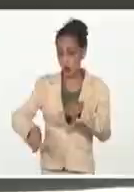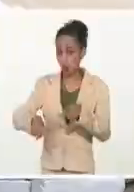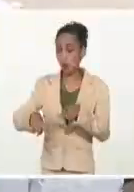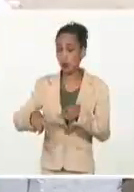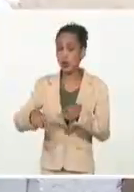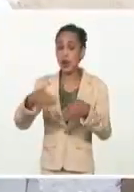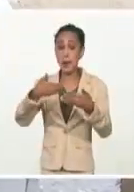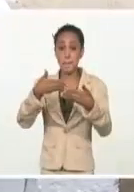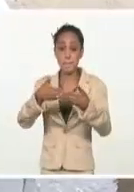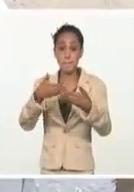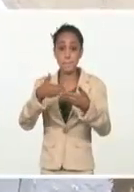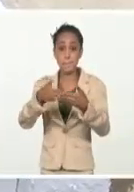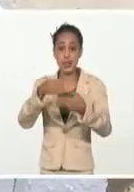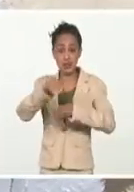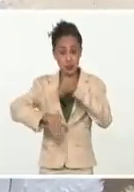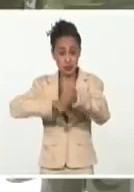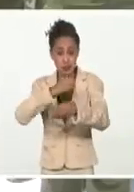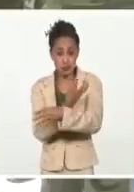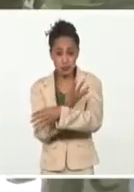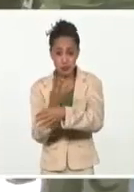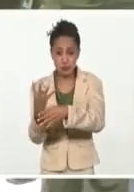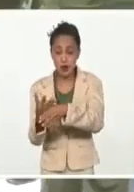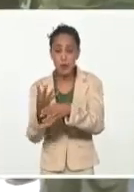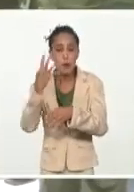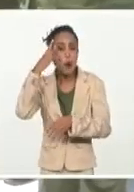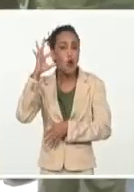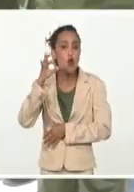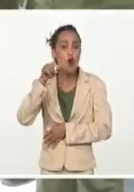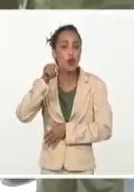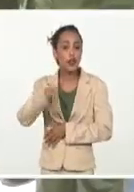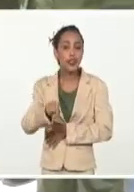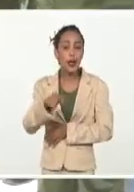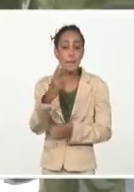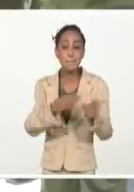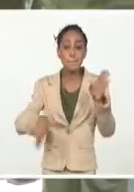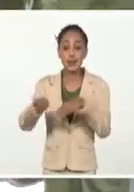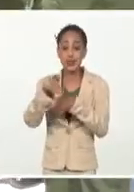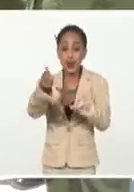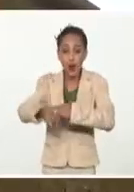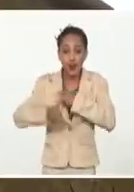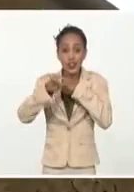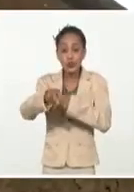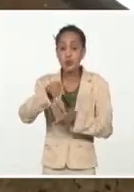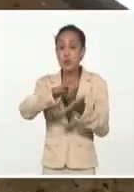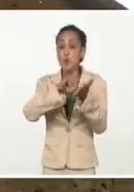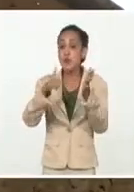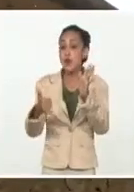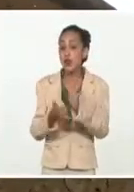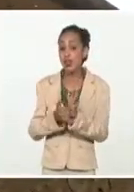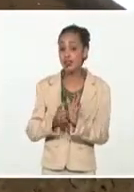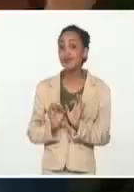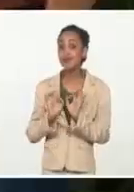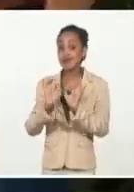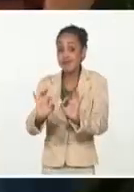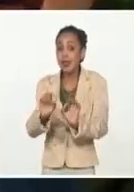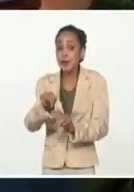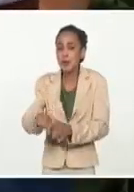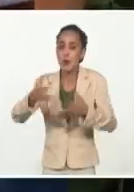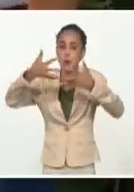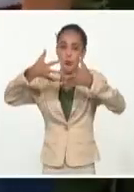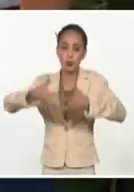perteneciente al grupo empresarial de logística del ministerio de la agricultura elma un proyecto que hace realidad el encadenamiento productivo